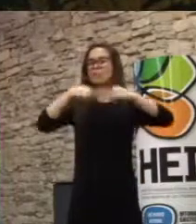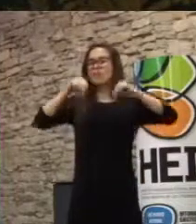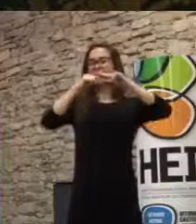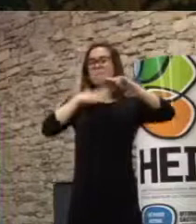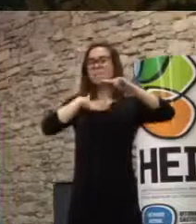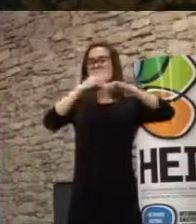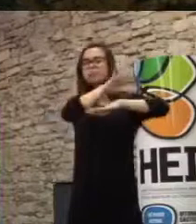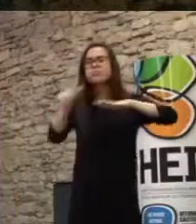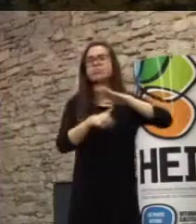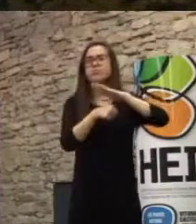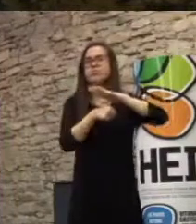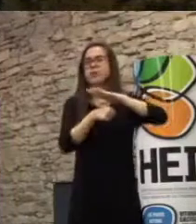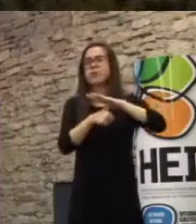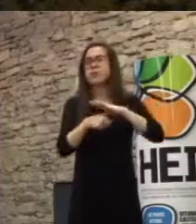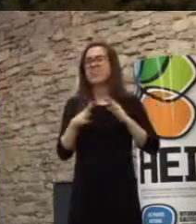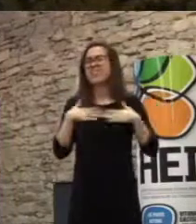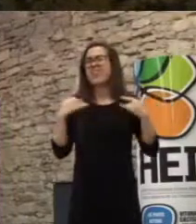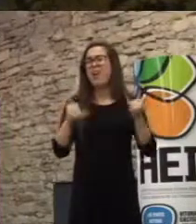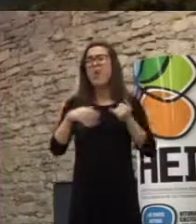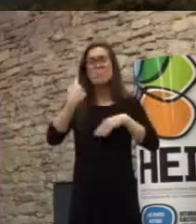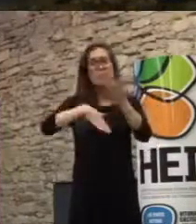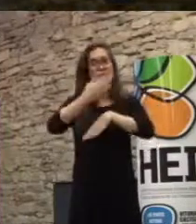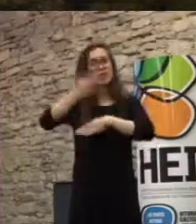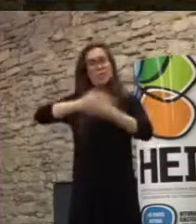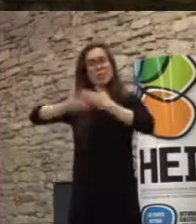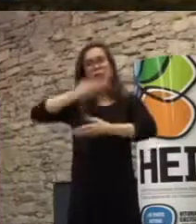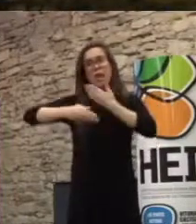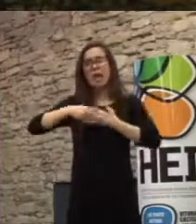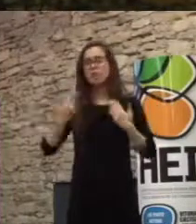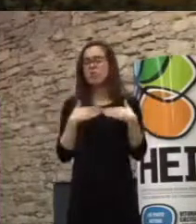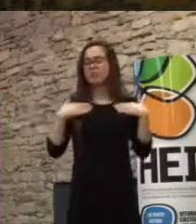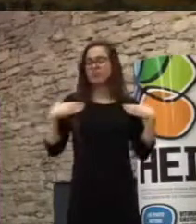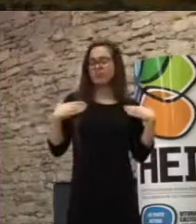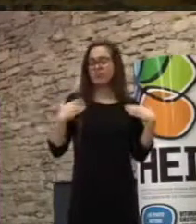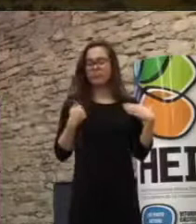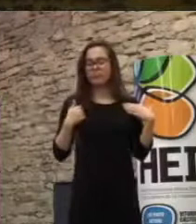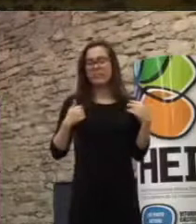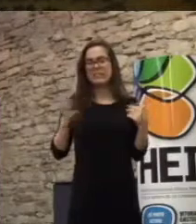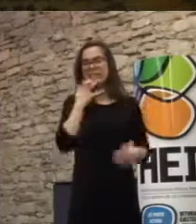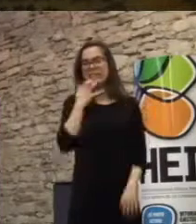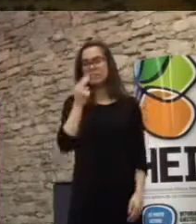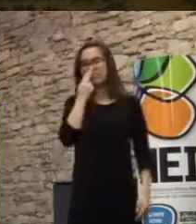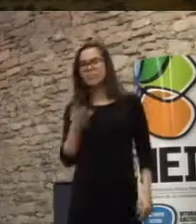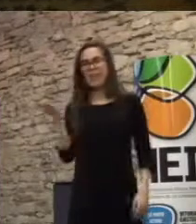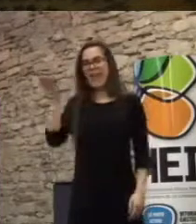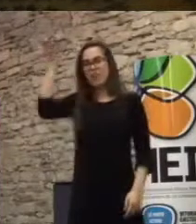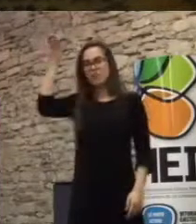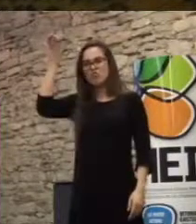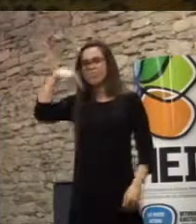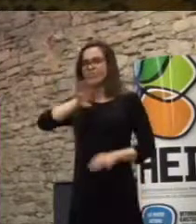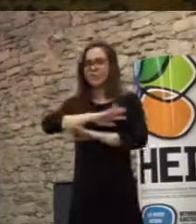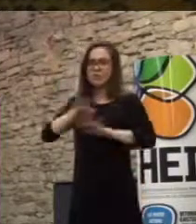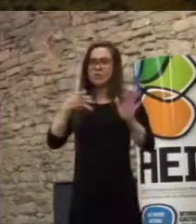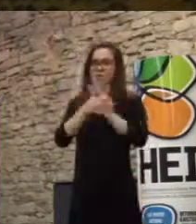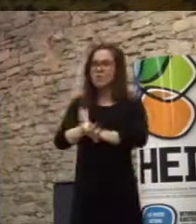lo que más boicotear cualquier proceso de colaboración y cooperación es el ego de las personas si aparece el ego se acabó entonces la cuestión